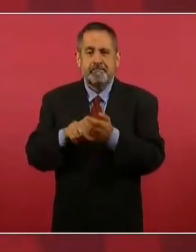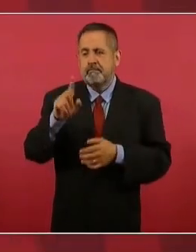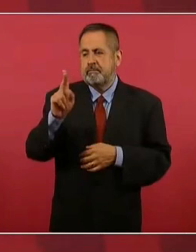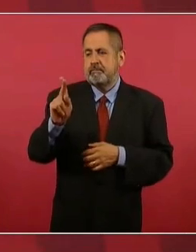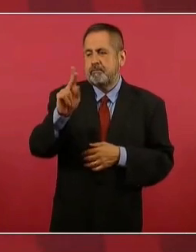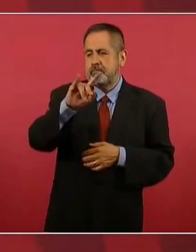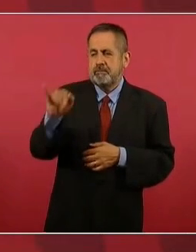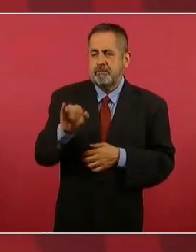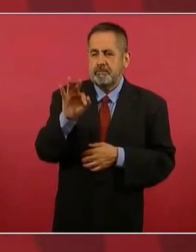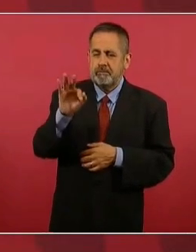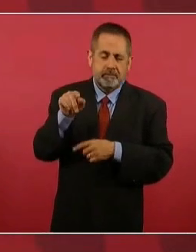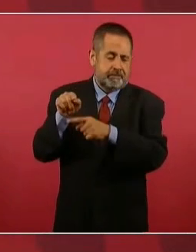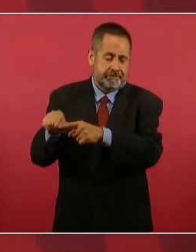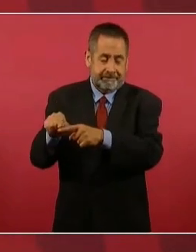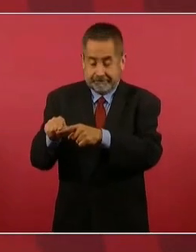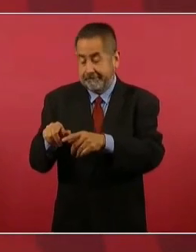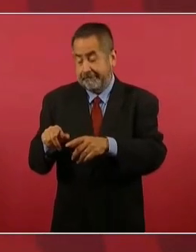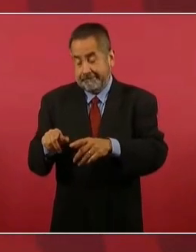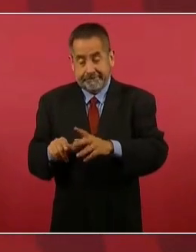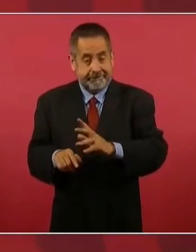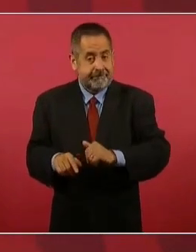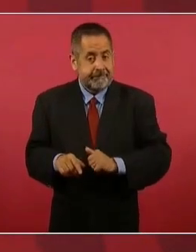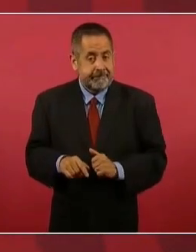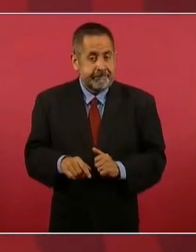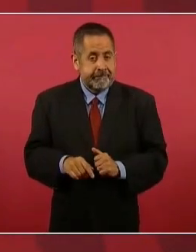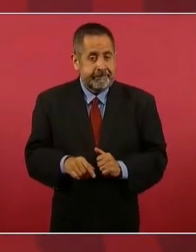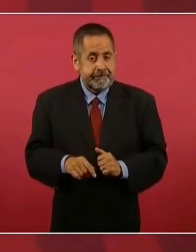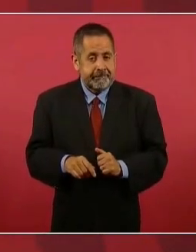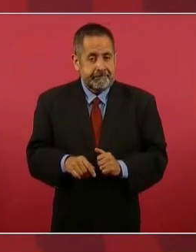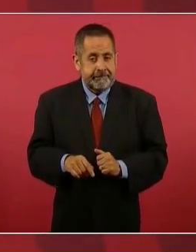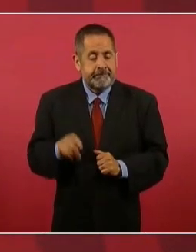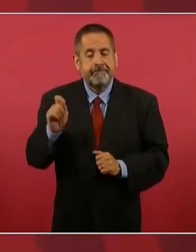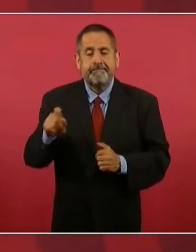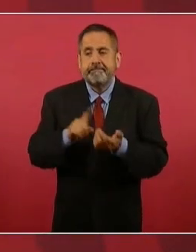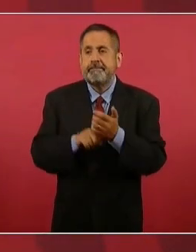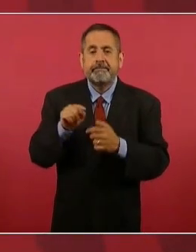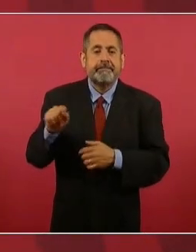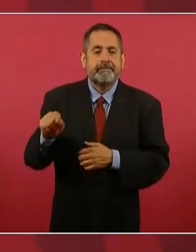se